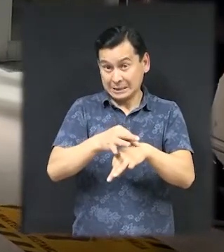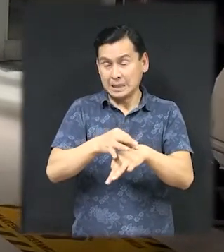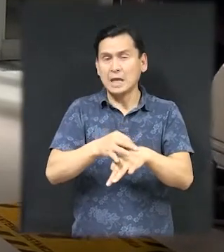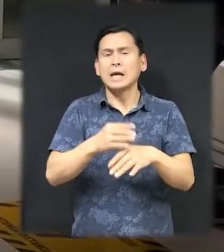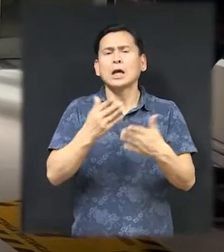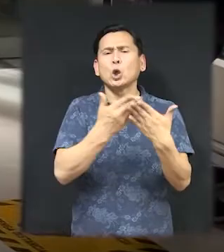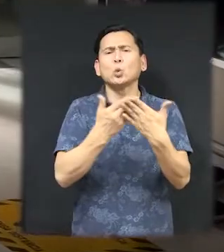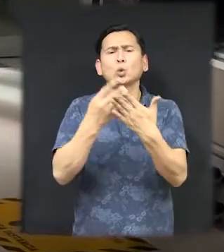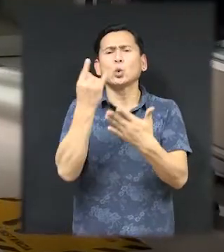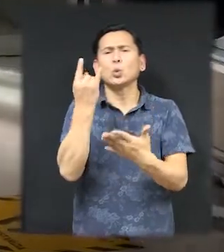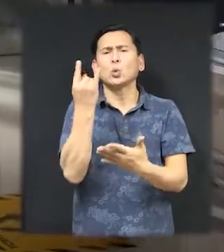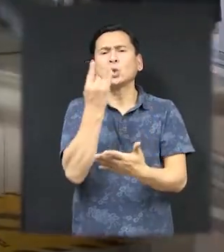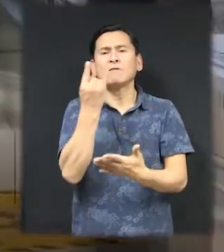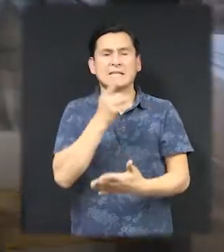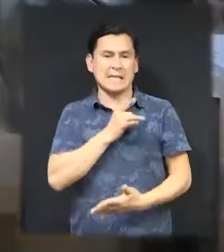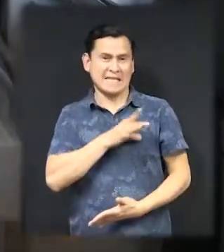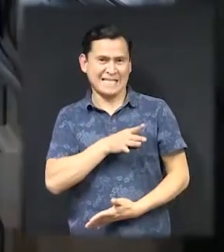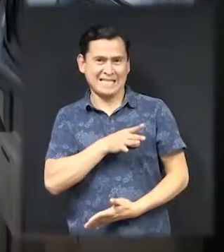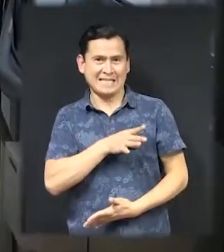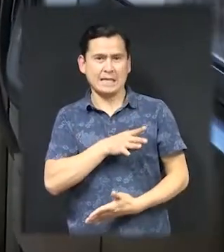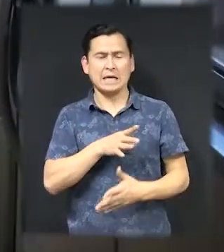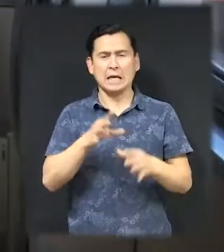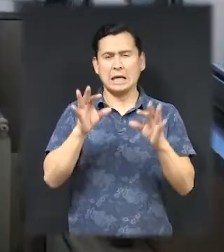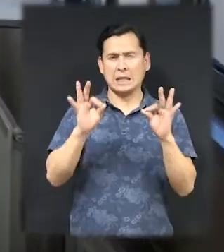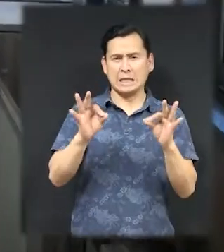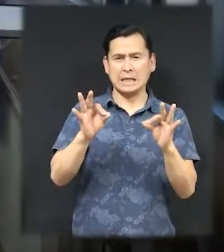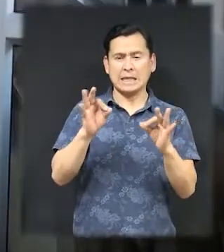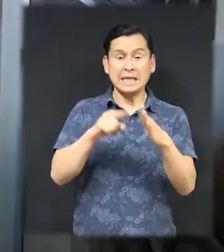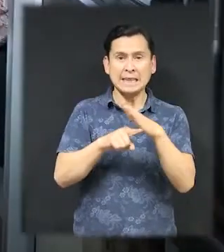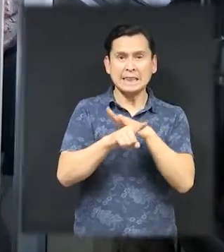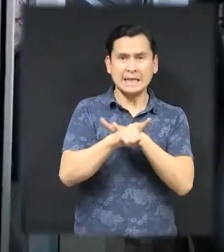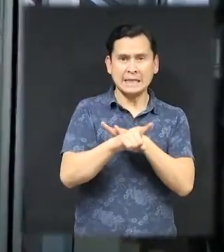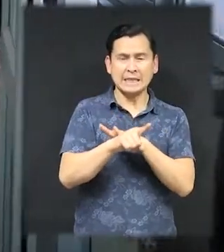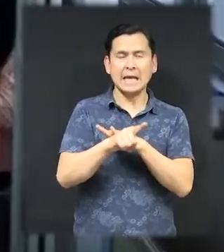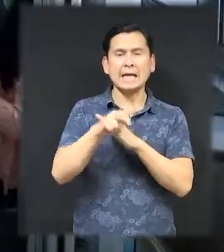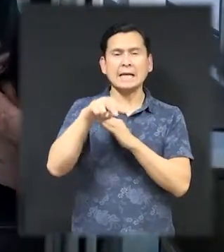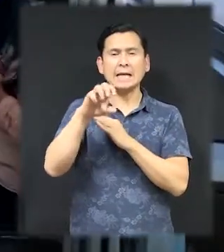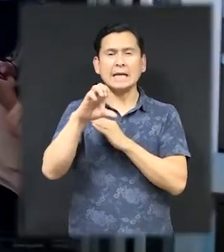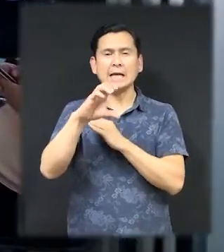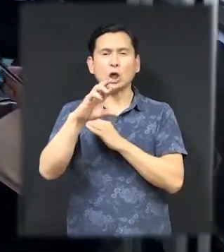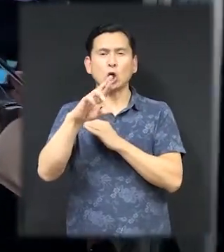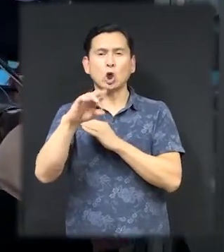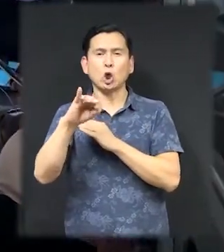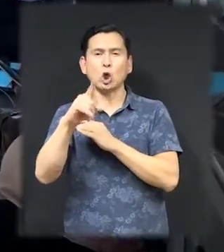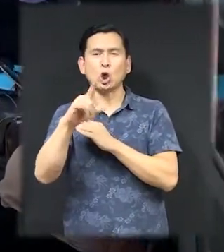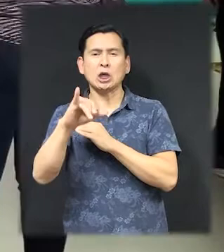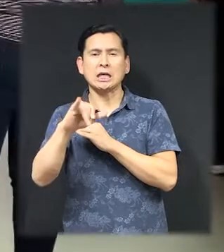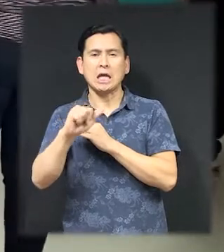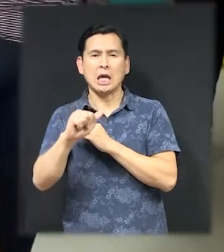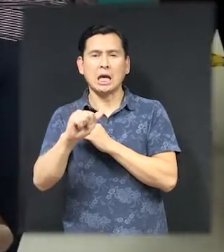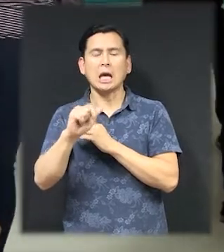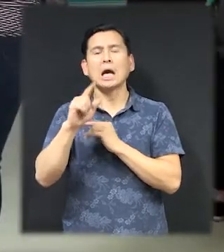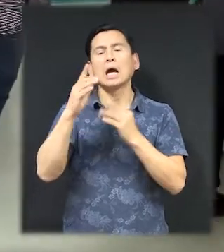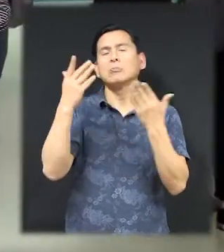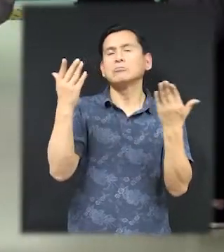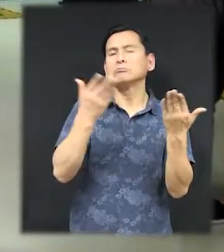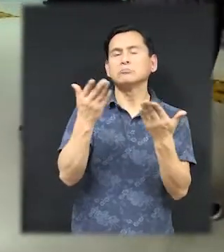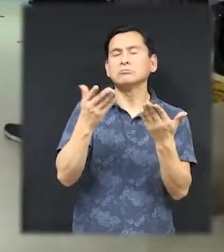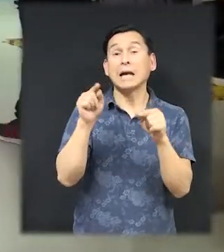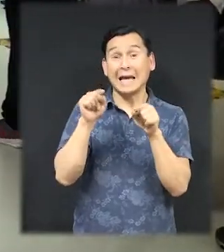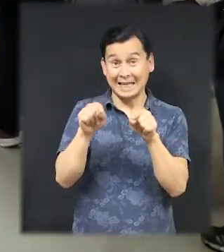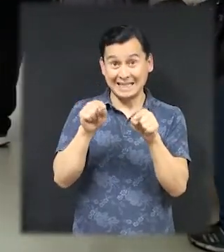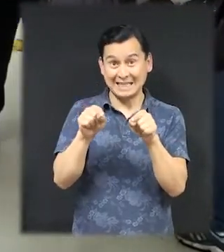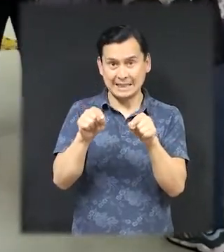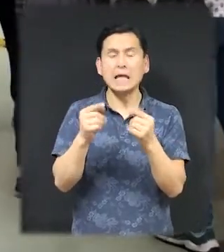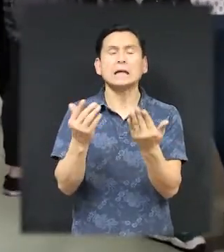las cosas, son 4 los nuevos profesionales que se reincorporan al establecimiento durante el año 2020, completando